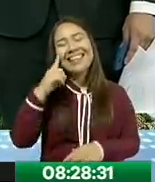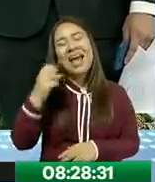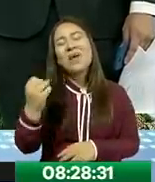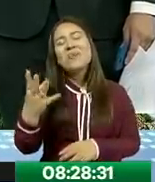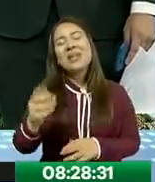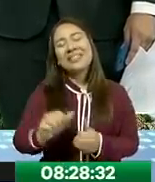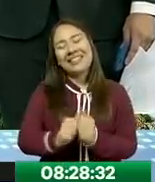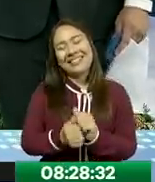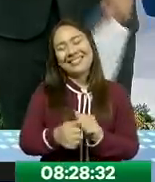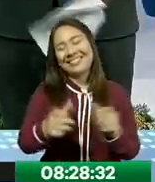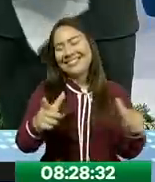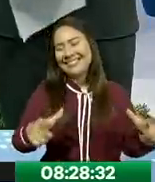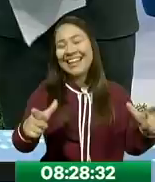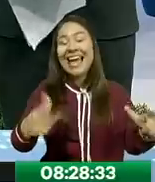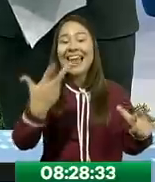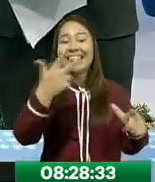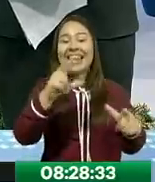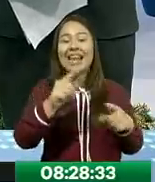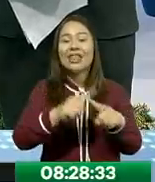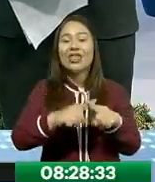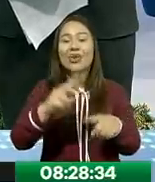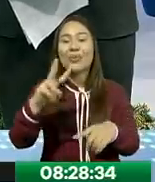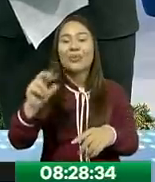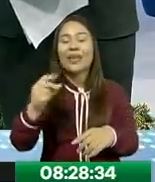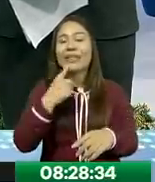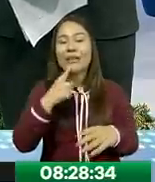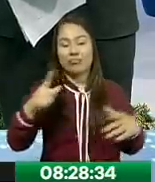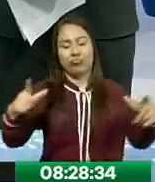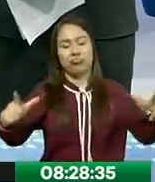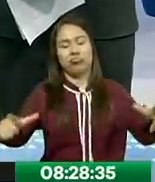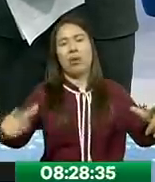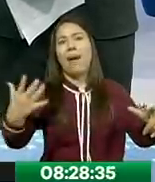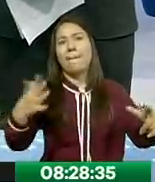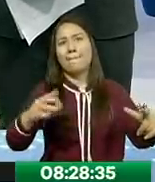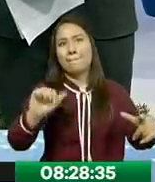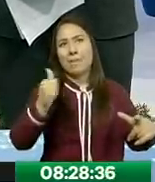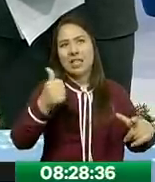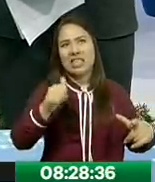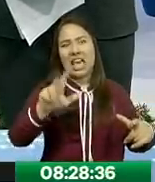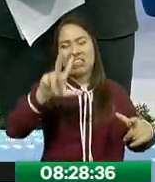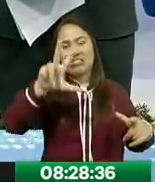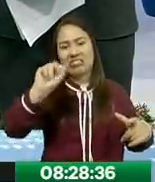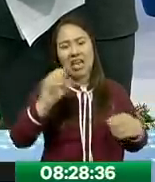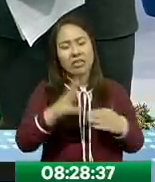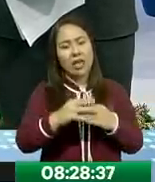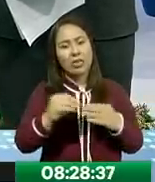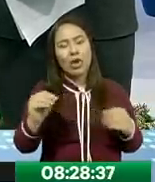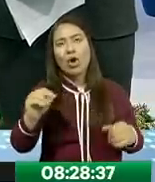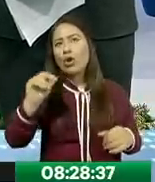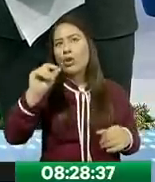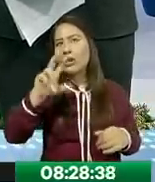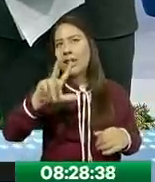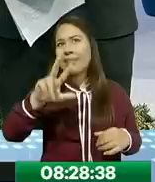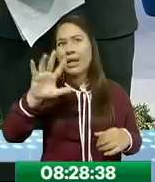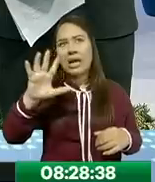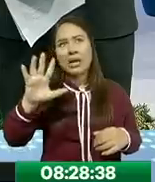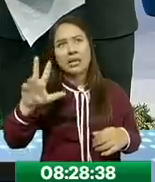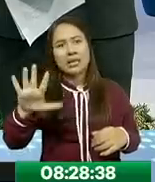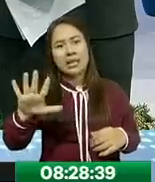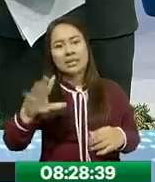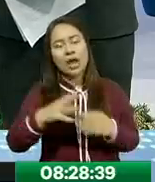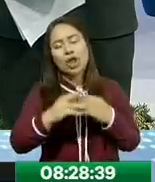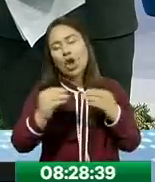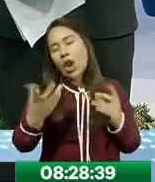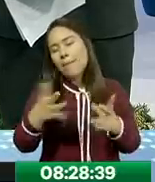libra $3.20. Entonces, si esta piernita tiene 10 libras o 15, multiplíquelo para 3.20. Yo que soy mala en